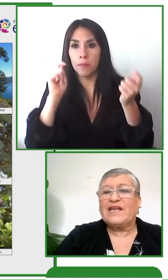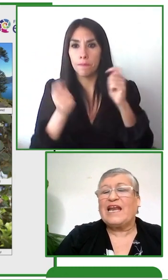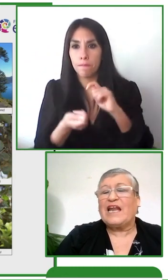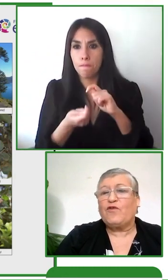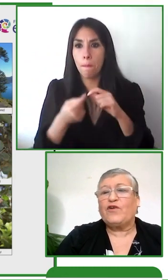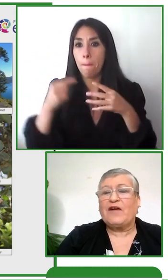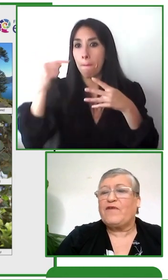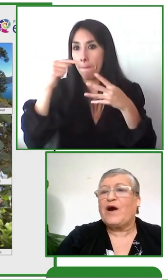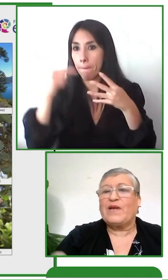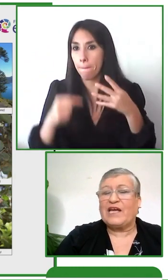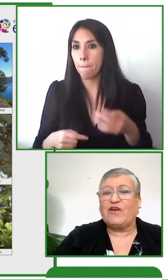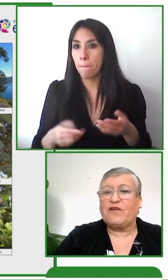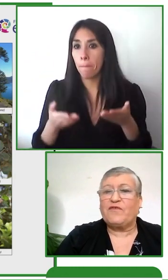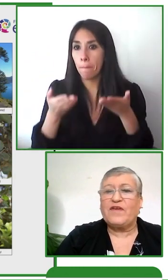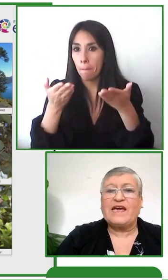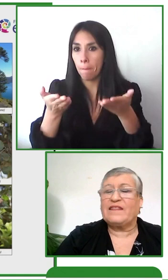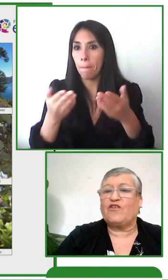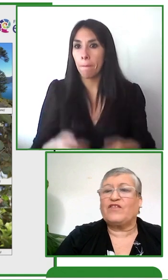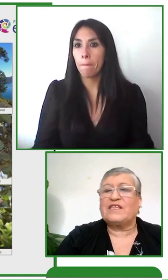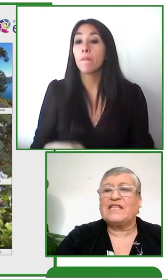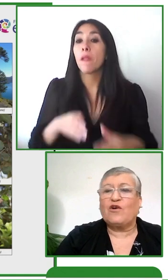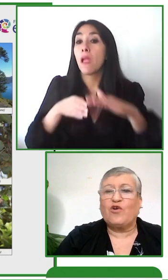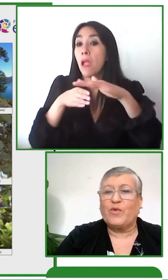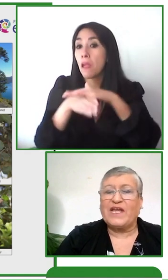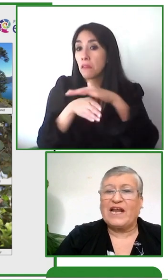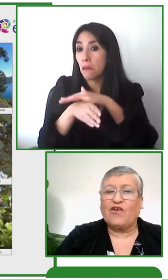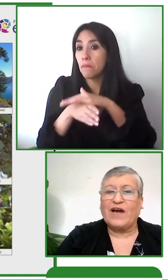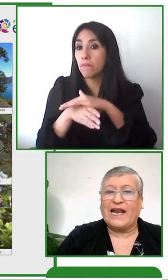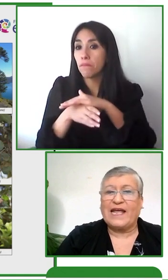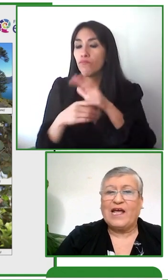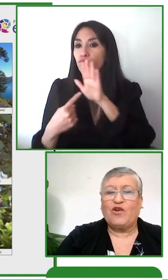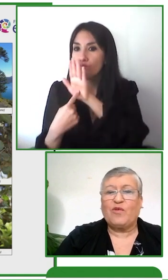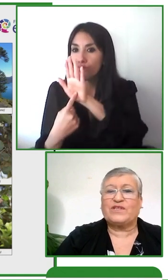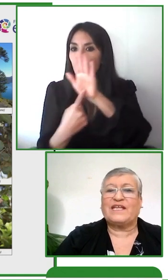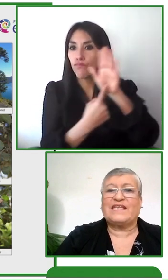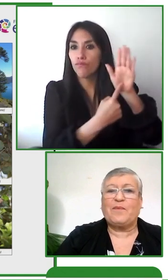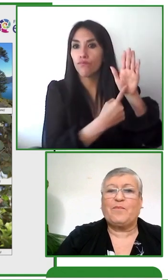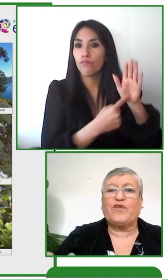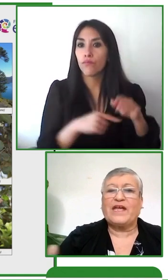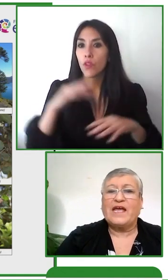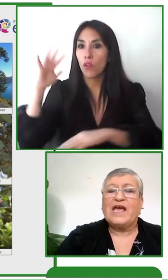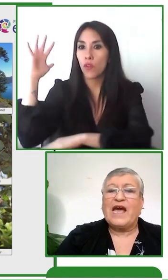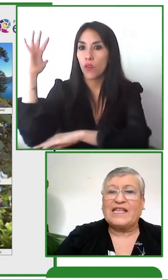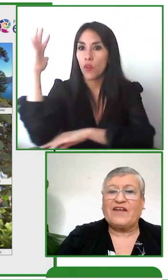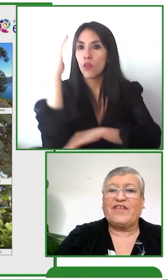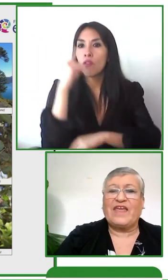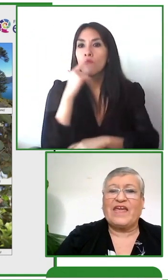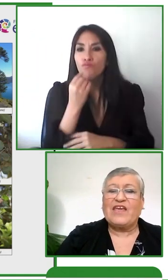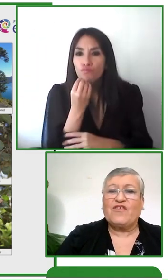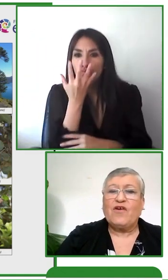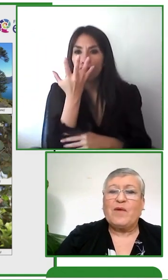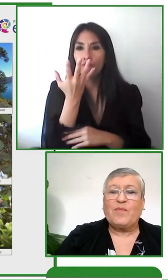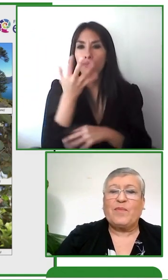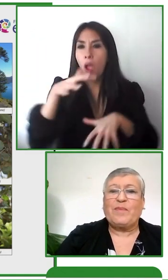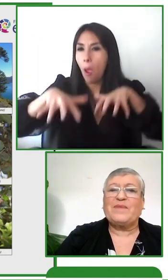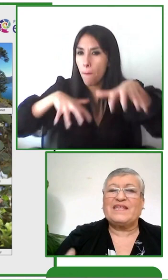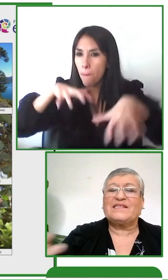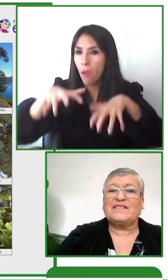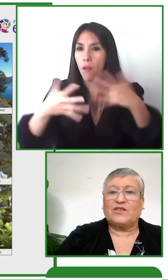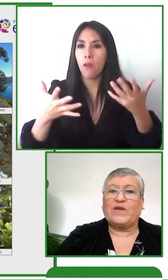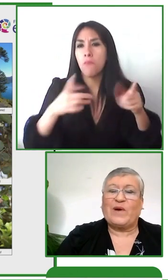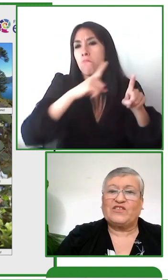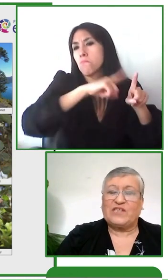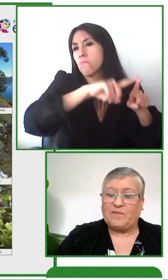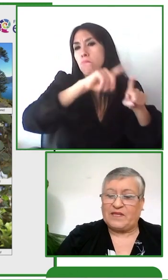que muestra la flora, la fauna, la geografía de las distintas comunidades locales. Lo importante es poder, a través de ello,